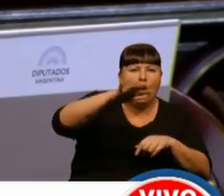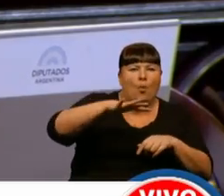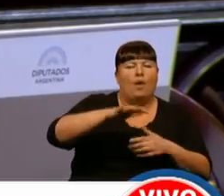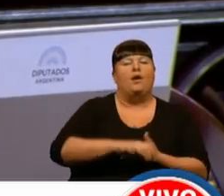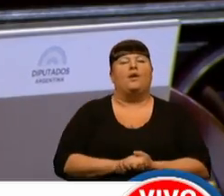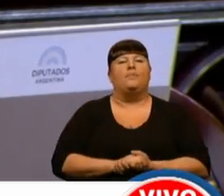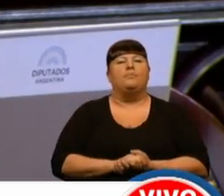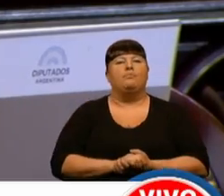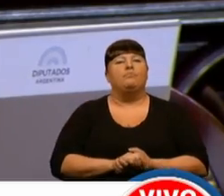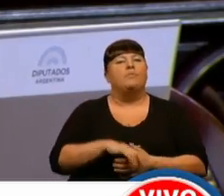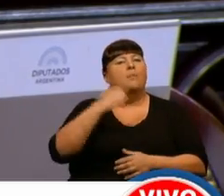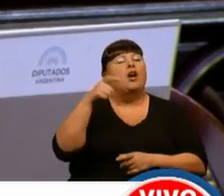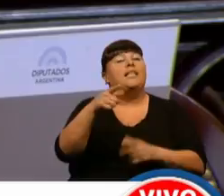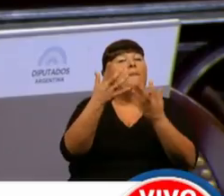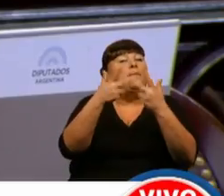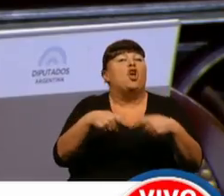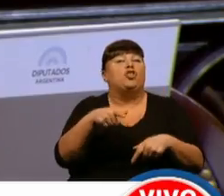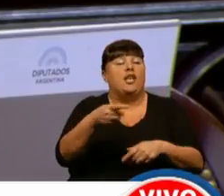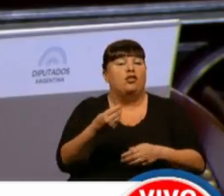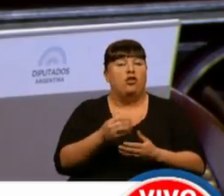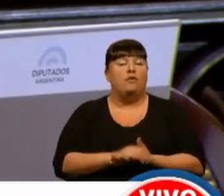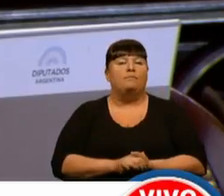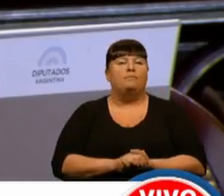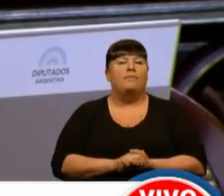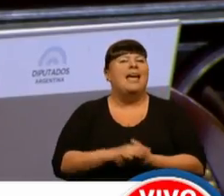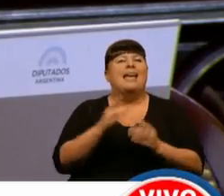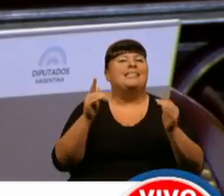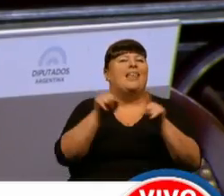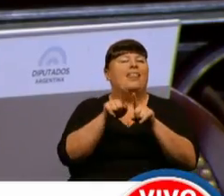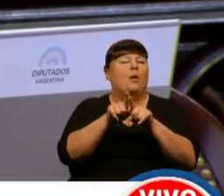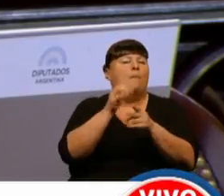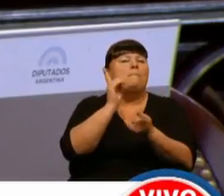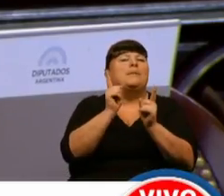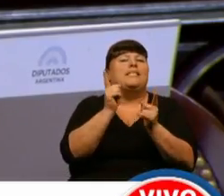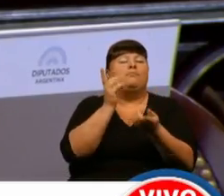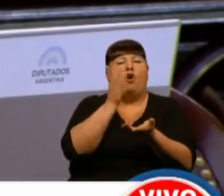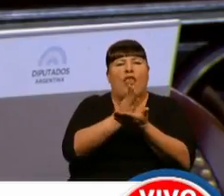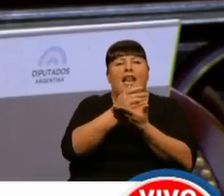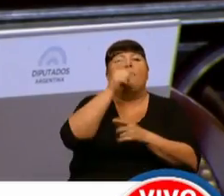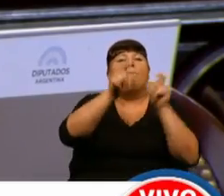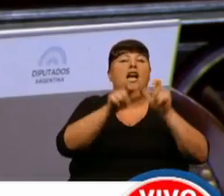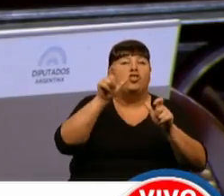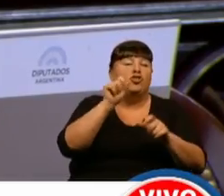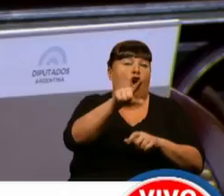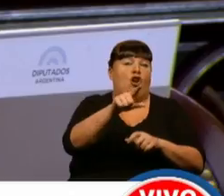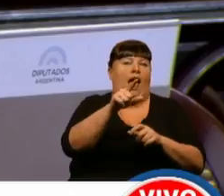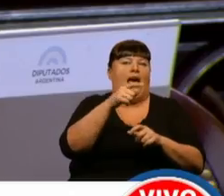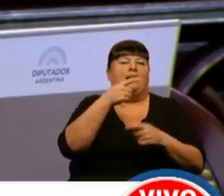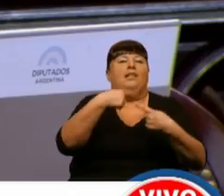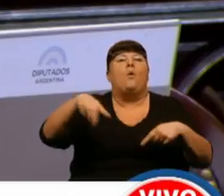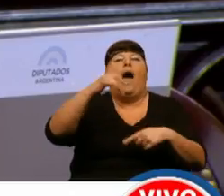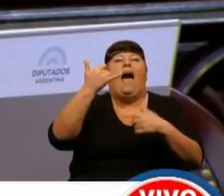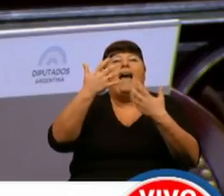y destacar que el proyecto este iguala en derechos a usuarios en cuanto a su asequibilidad